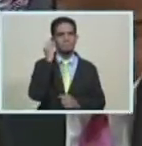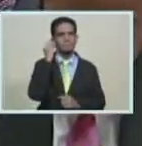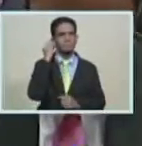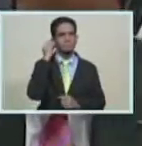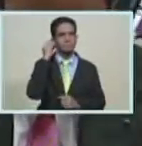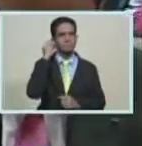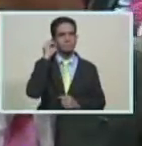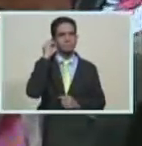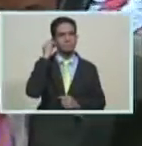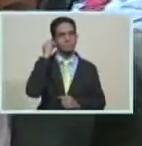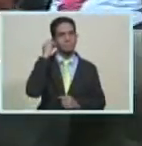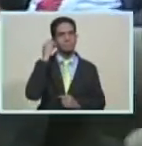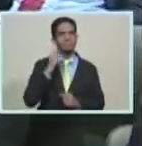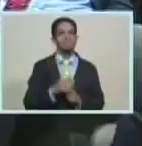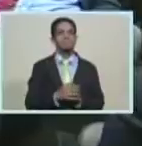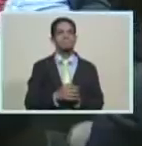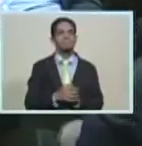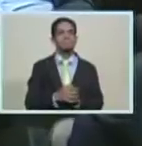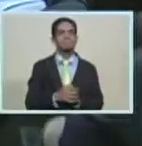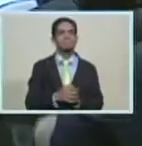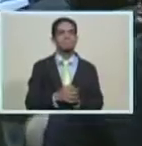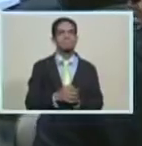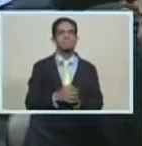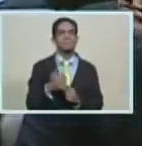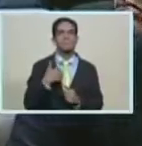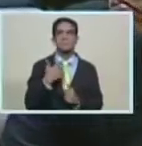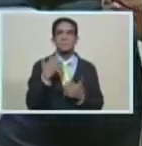Están cansando los camarógrafos, vale, cada vez menos.